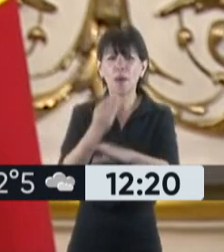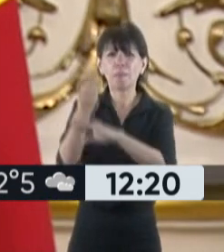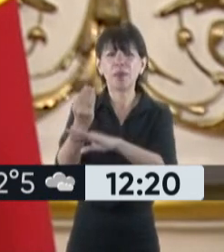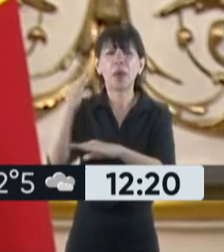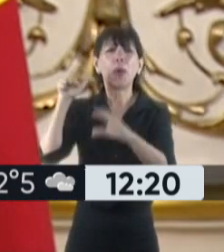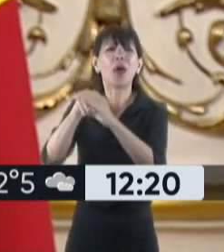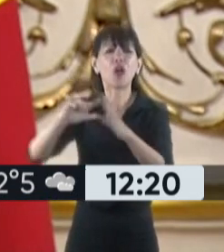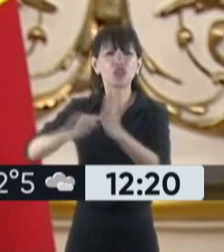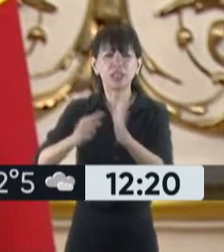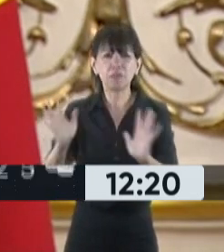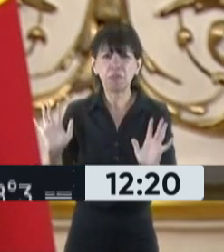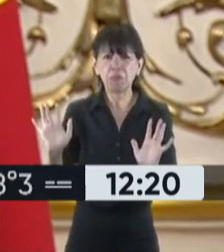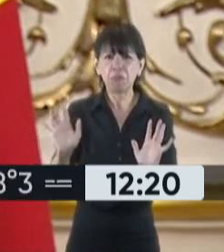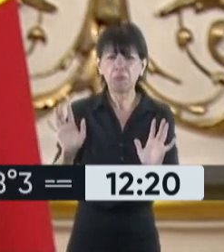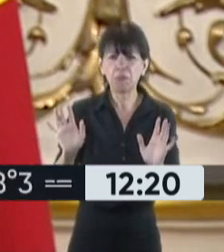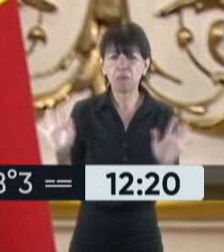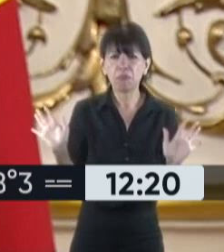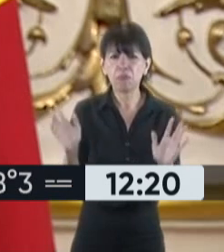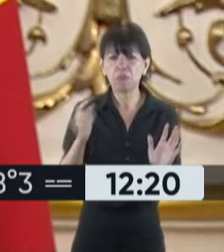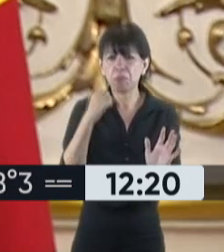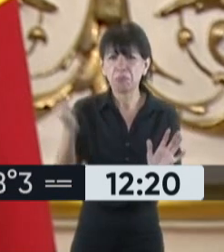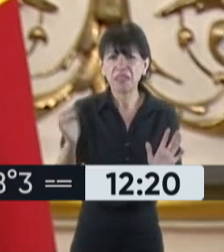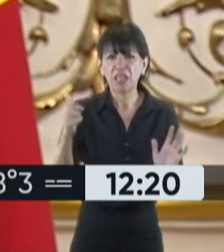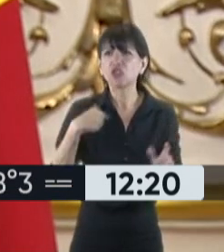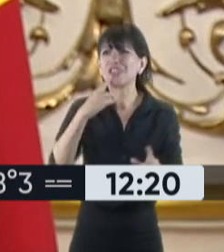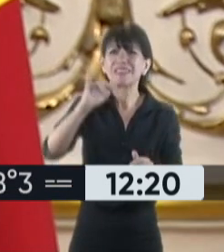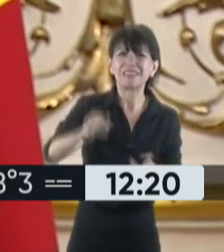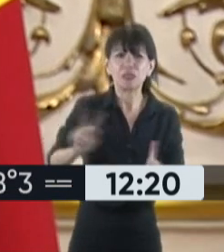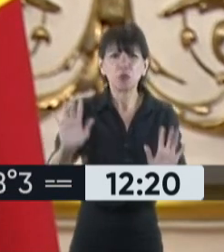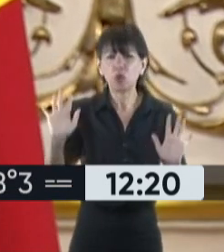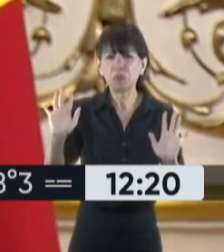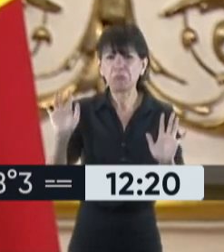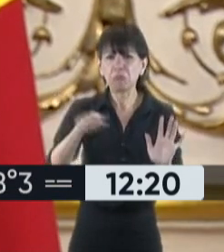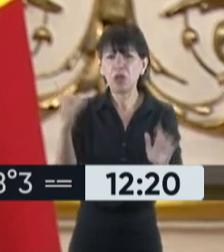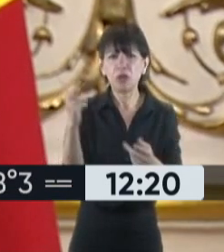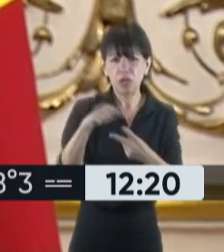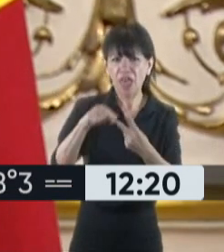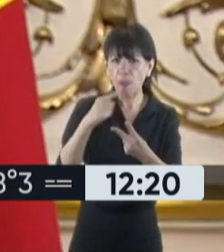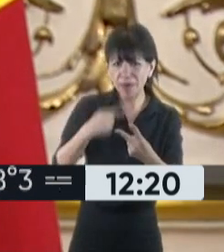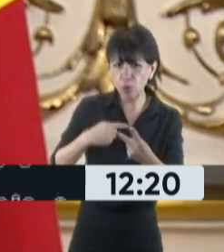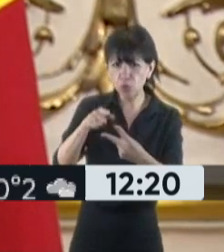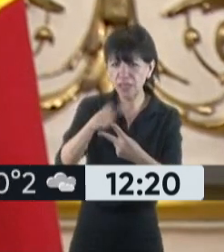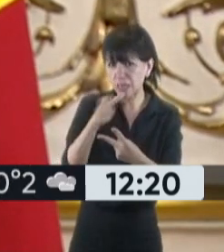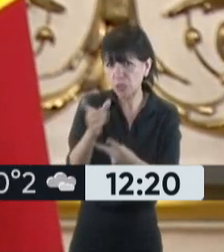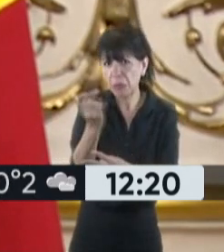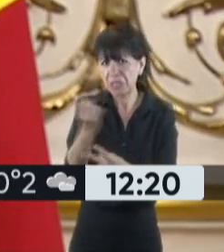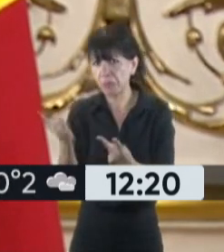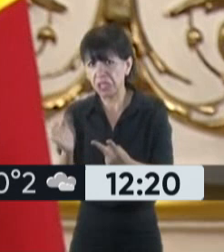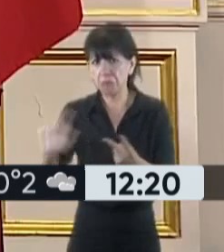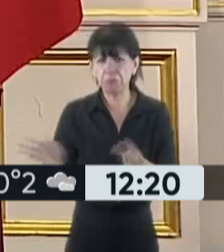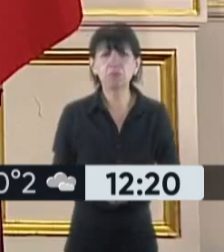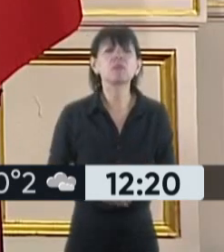Porque nunca tuvo discusión, así que no tengo que ratificarlo en ningún lugar. Las dos cosas son dos mentiras. ¿Otra